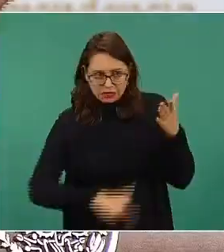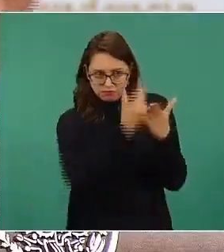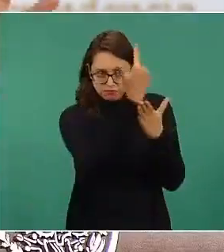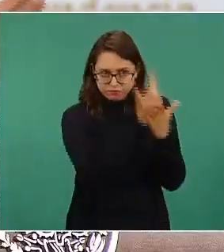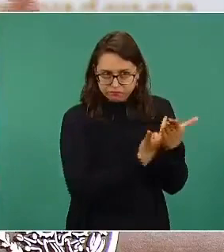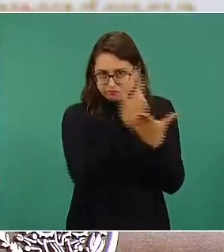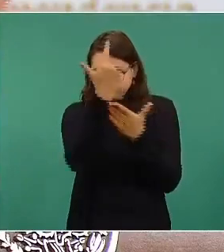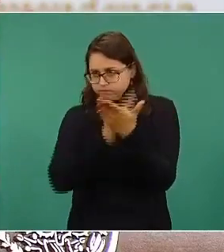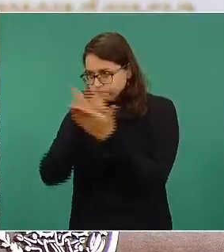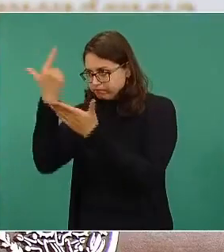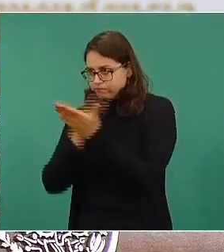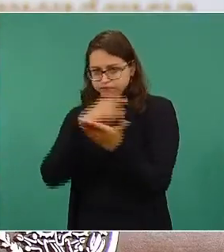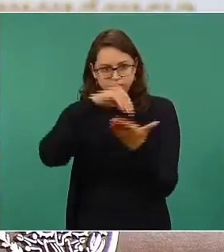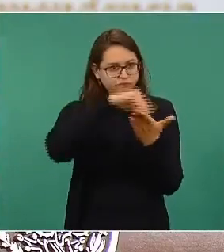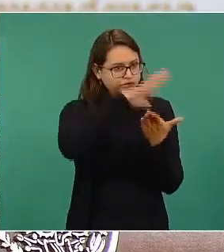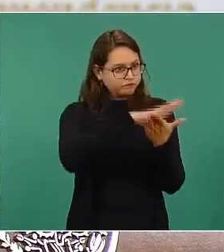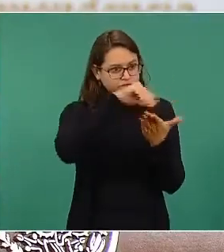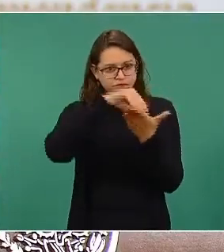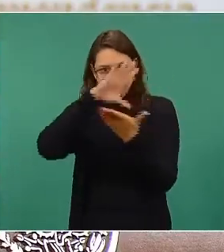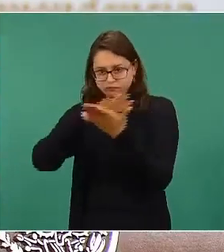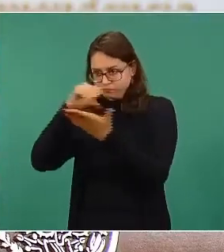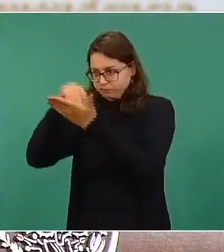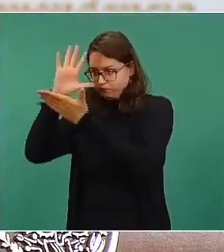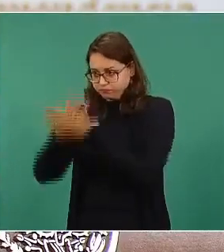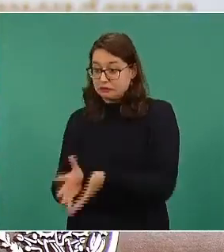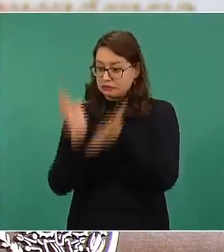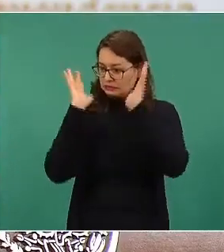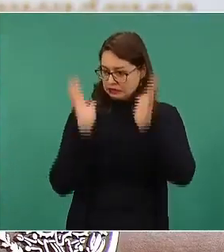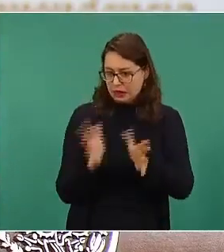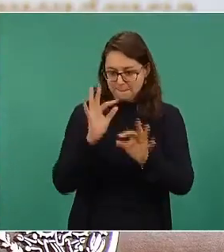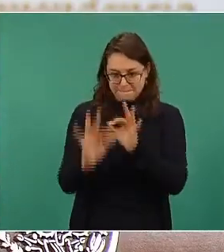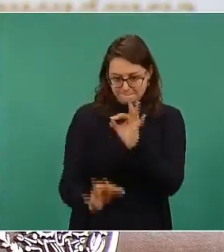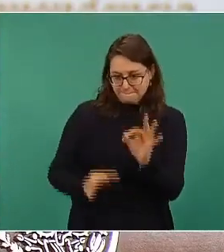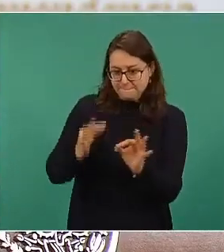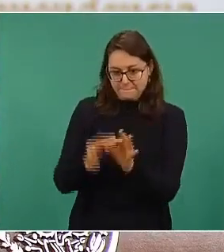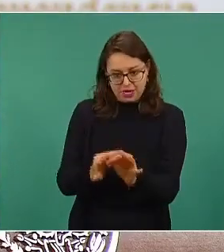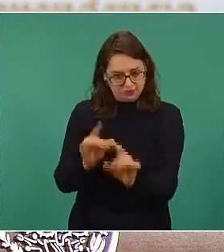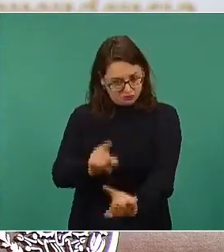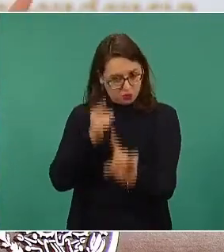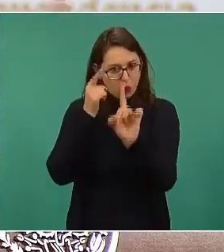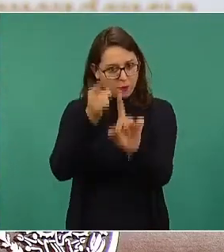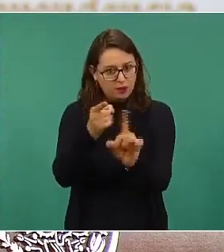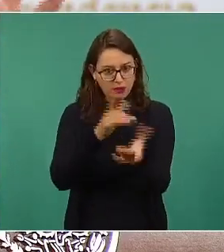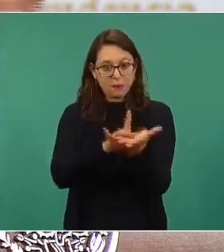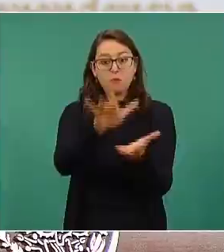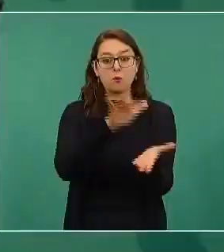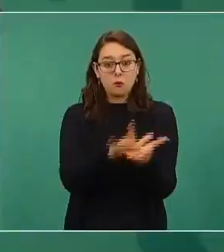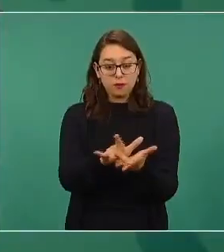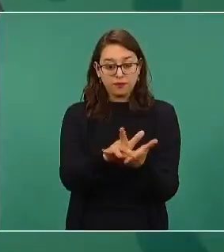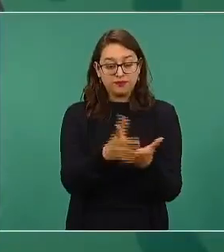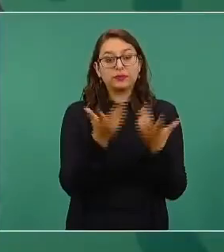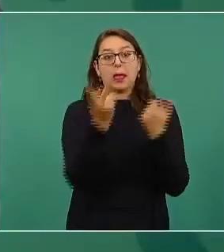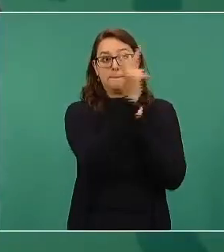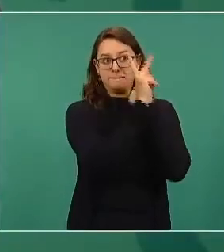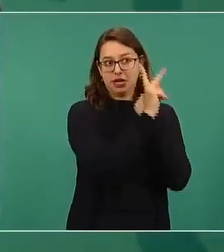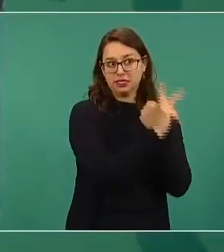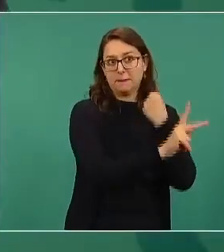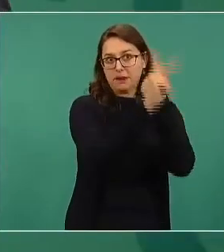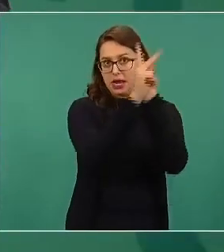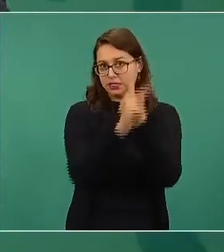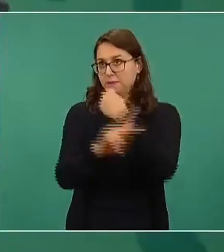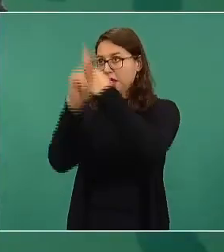Y una vez que se tenga el censo con la población objetiva, ayudar en cada país